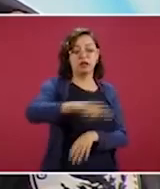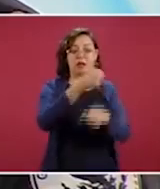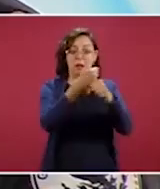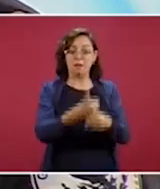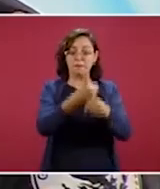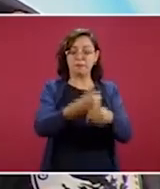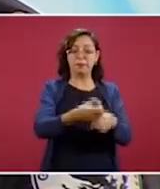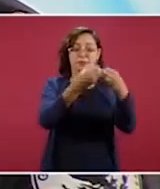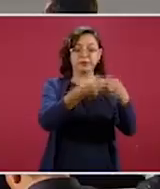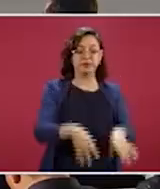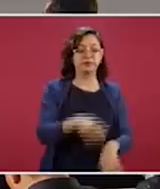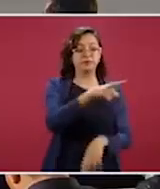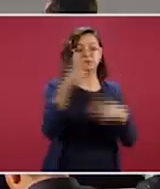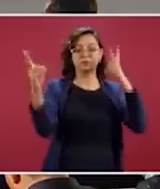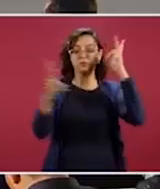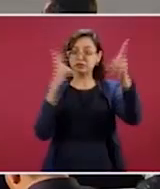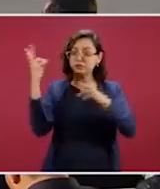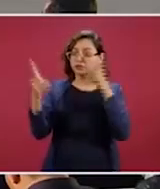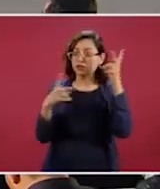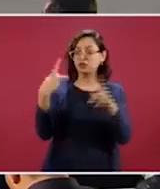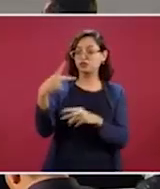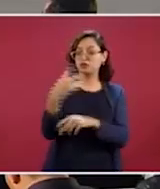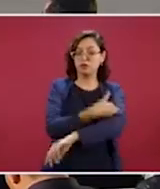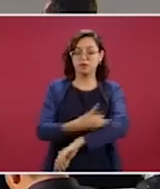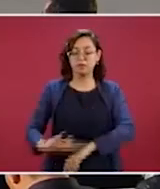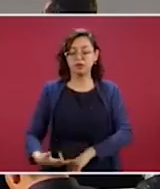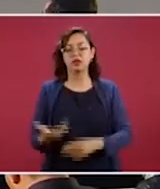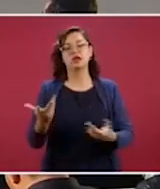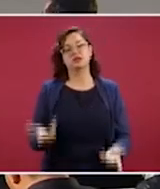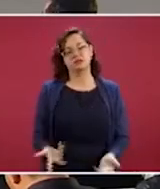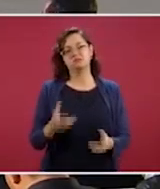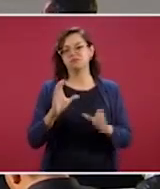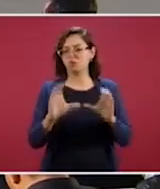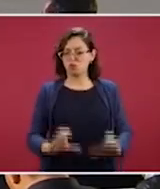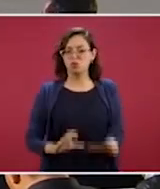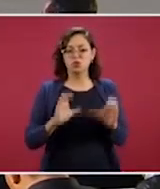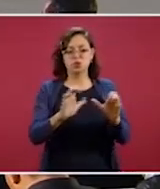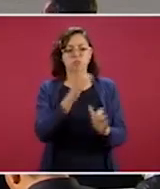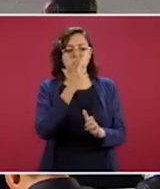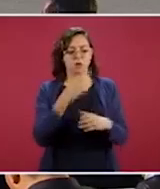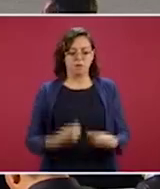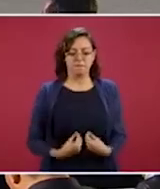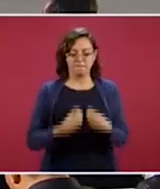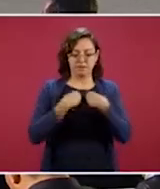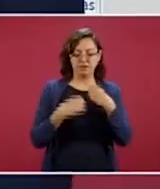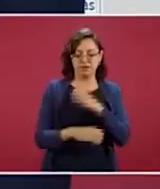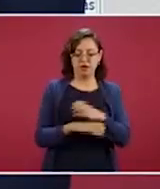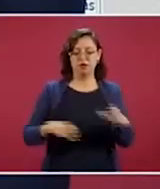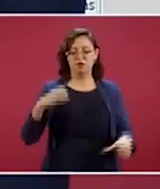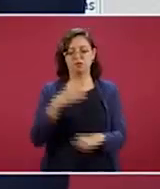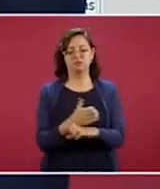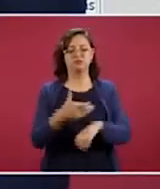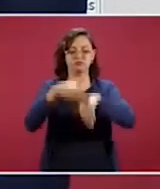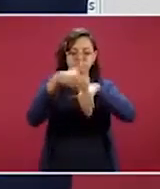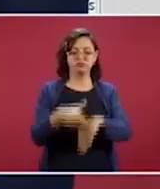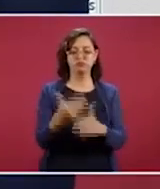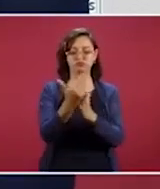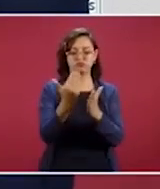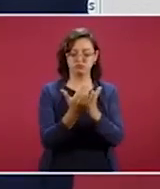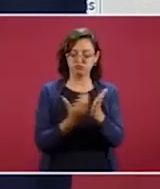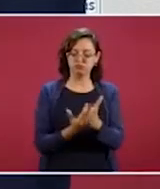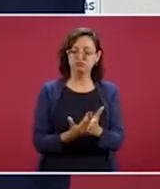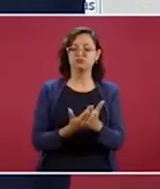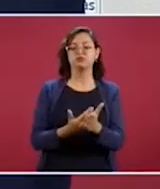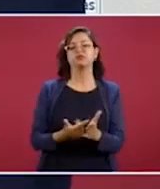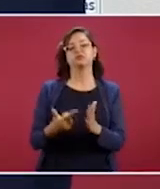paisanos que se dirigen a sus lugares de origen preservando su vida y sus posesiones en estricto apego a los principios rectores